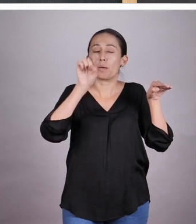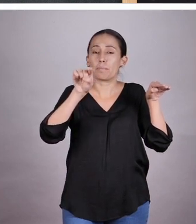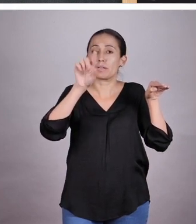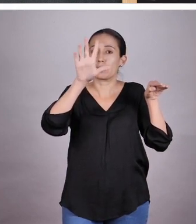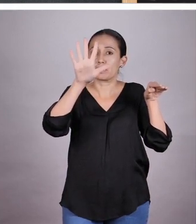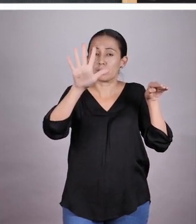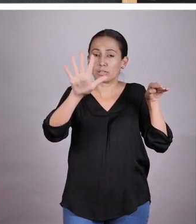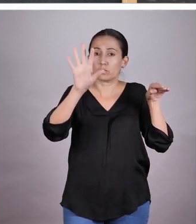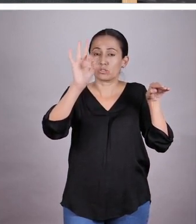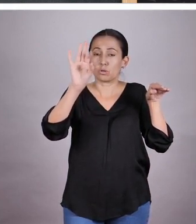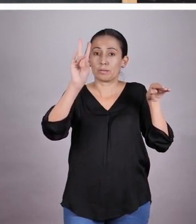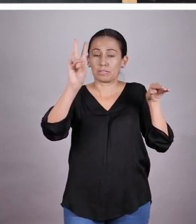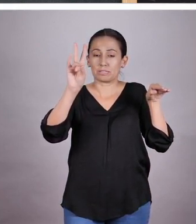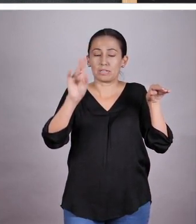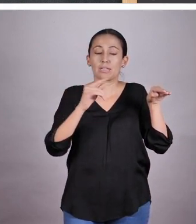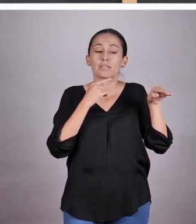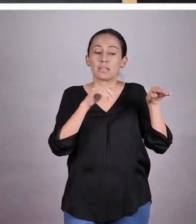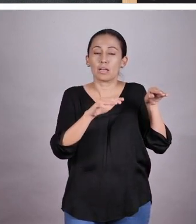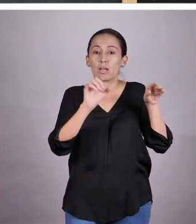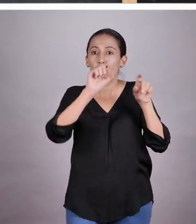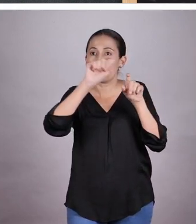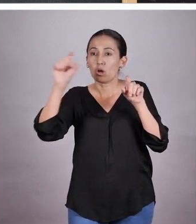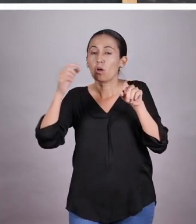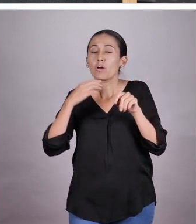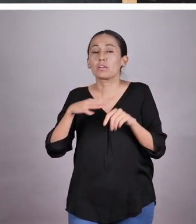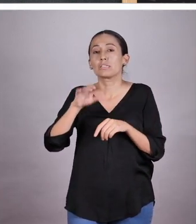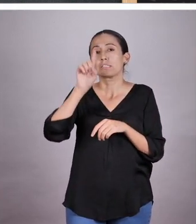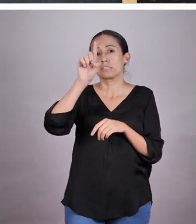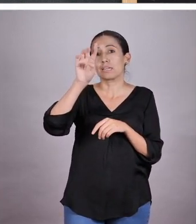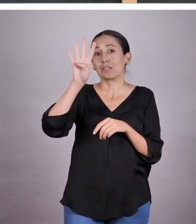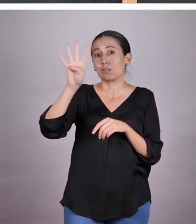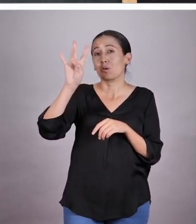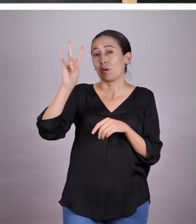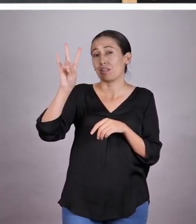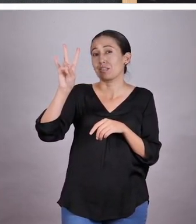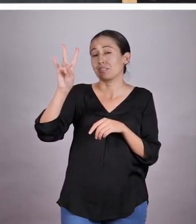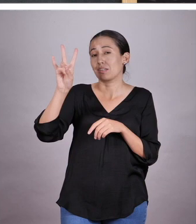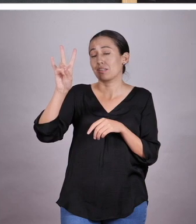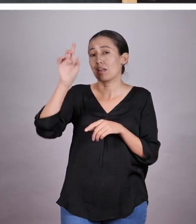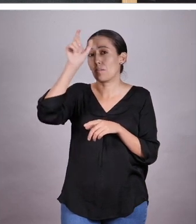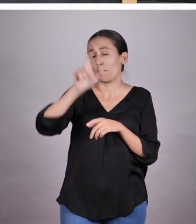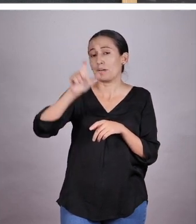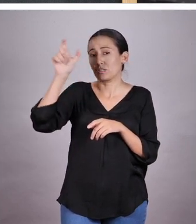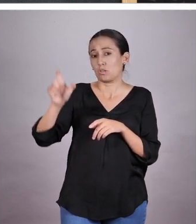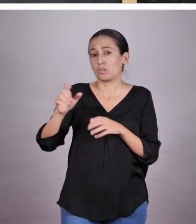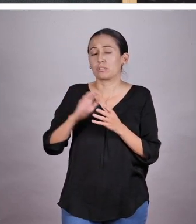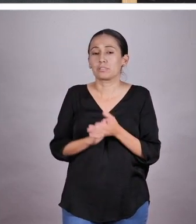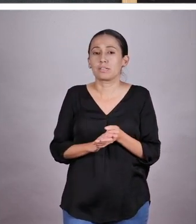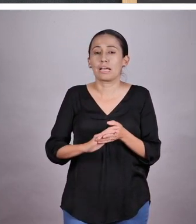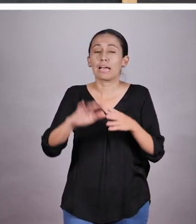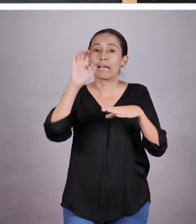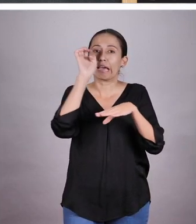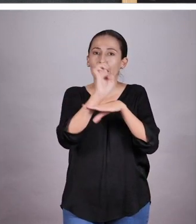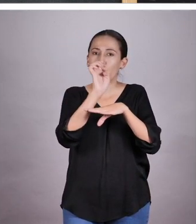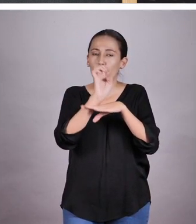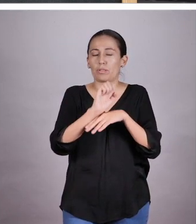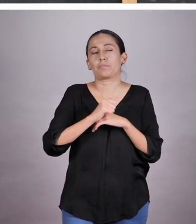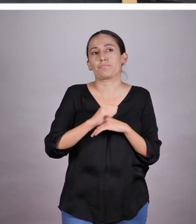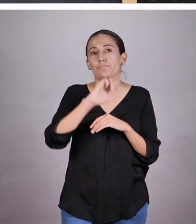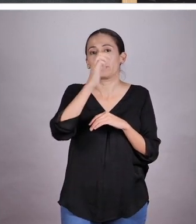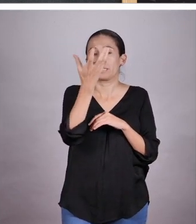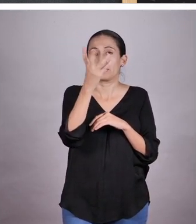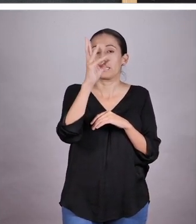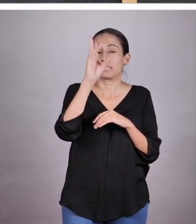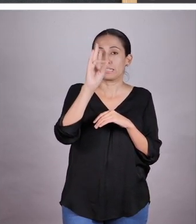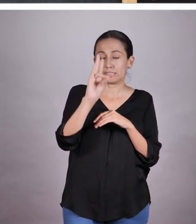kilómetros cuadrados. El resultado es de 147 habitantes por cada kilómetro cuadrado. Ecuador tiene